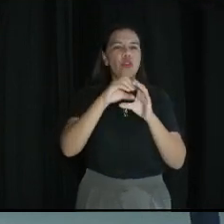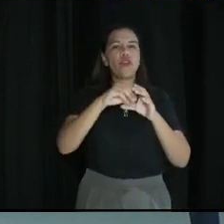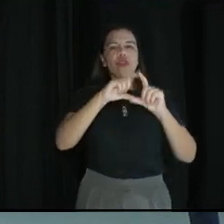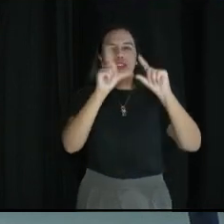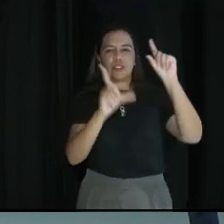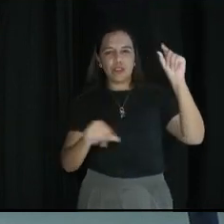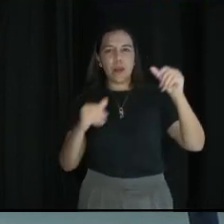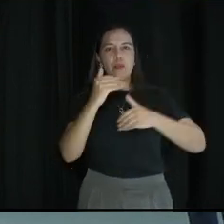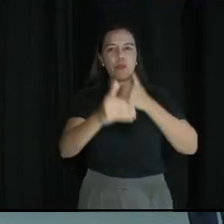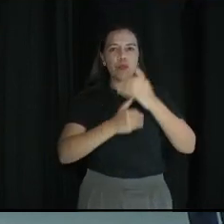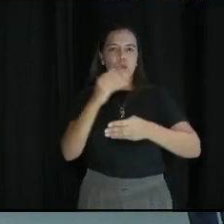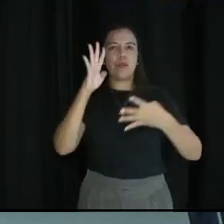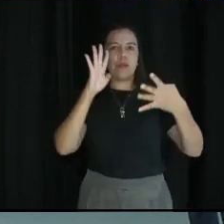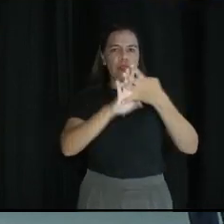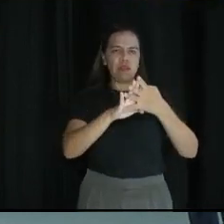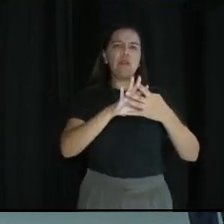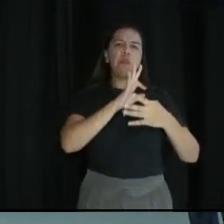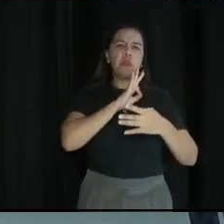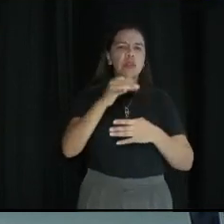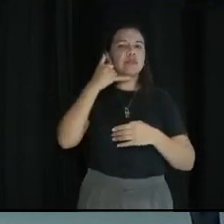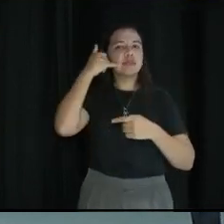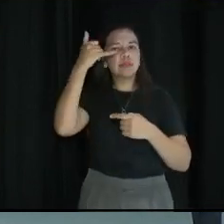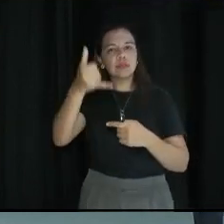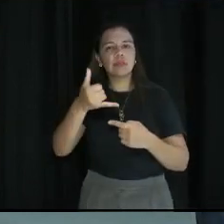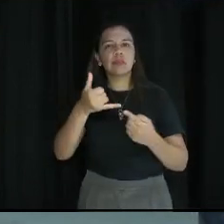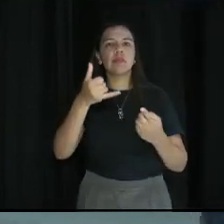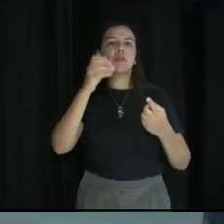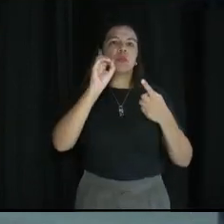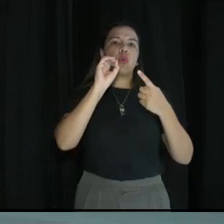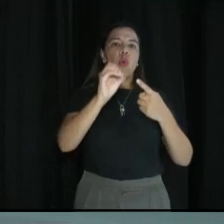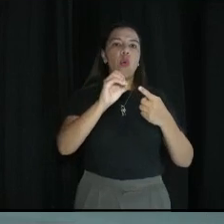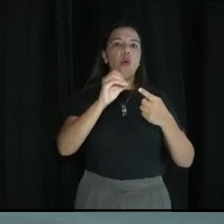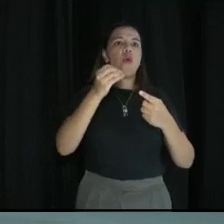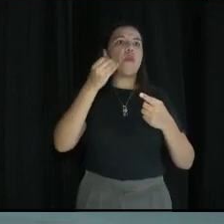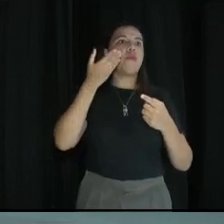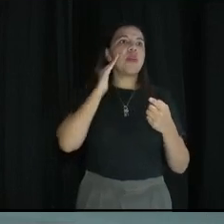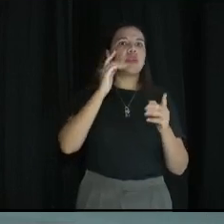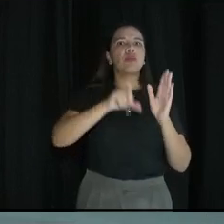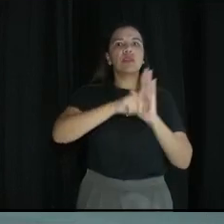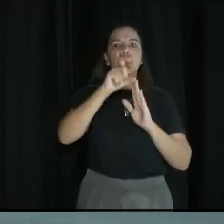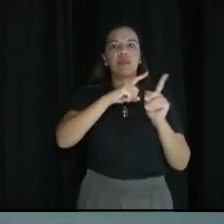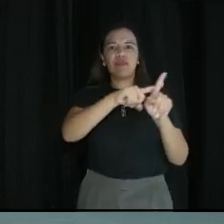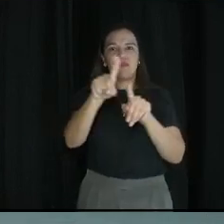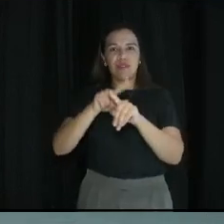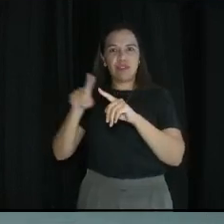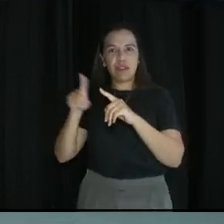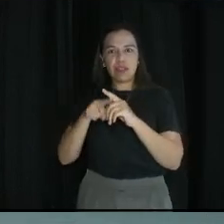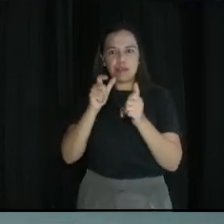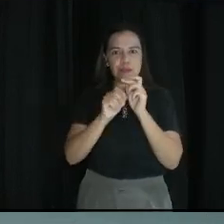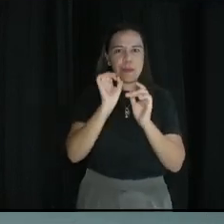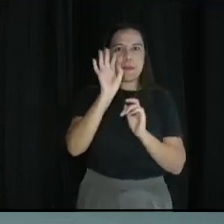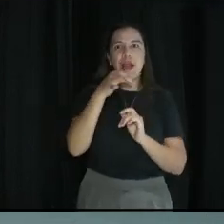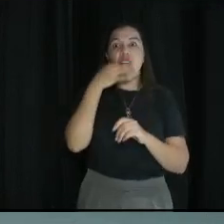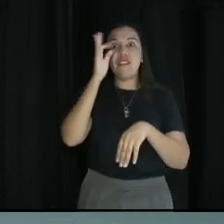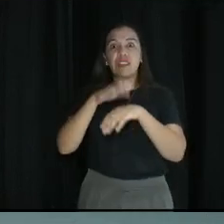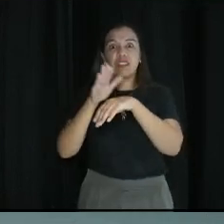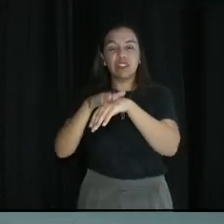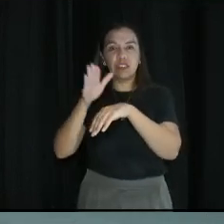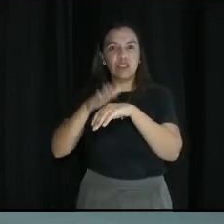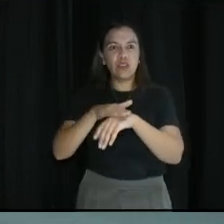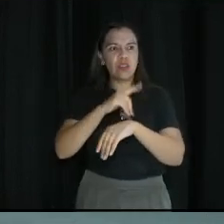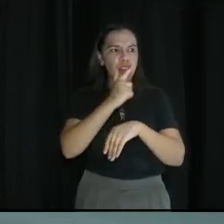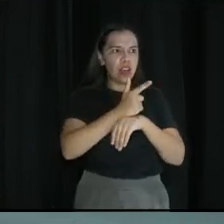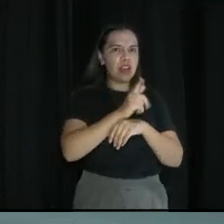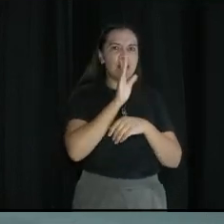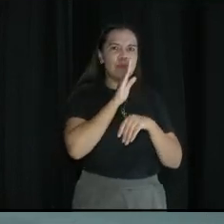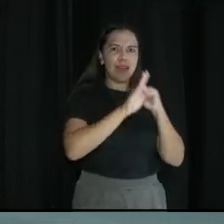noticia criminal, ya sea llamada telefónica, ya sea a través de las redes sociales, en donde se pueda considerar que un determinado hecho